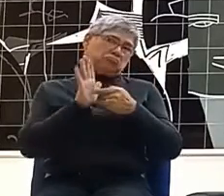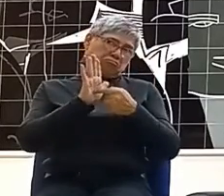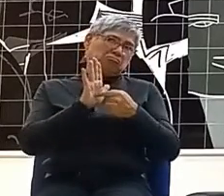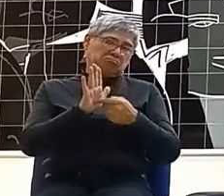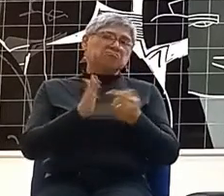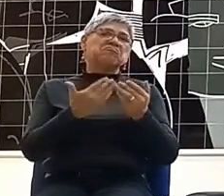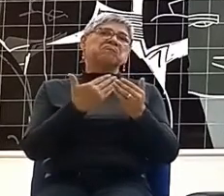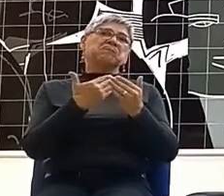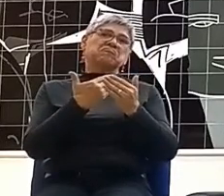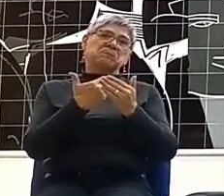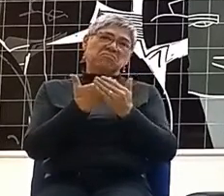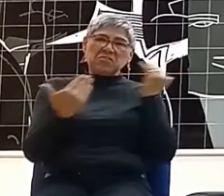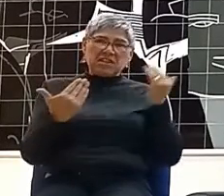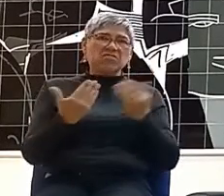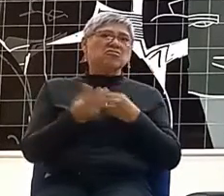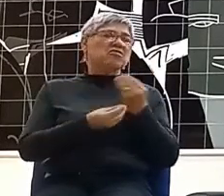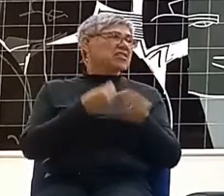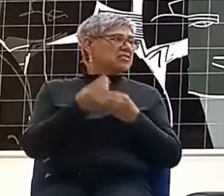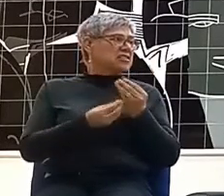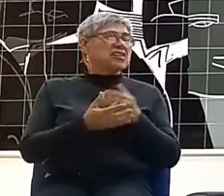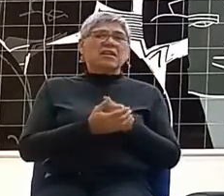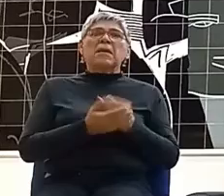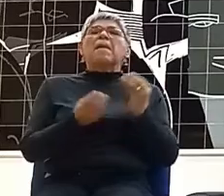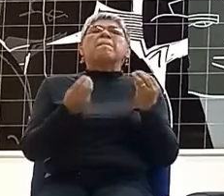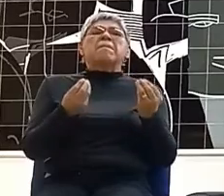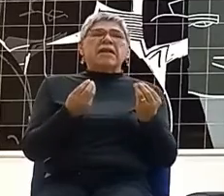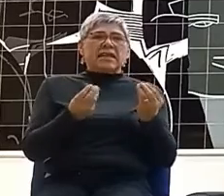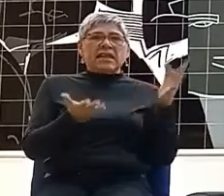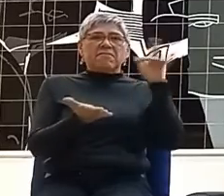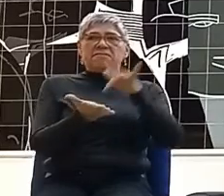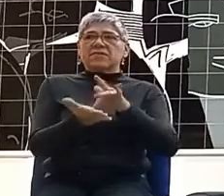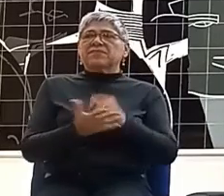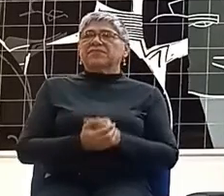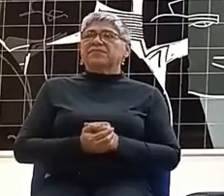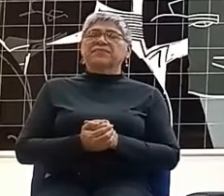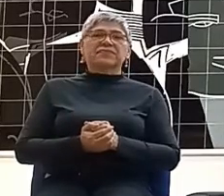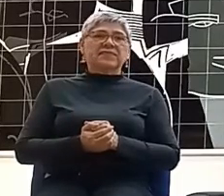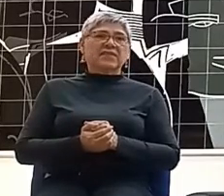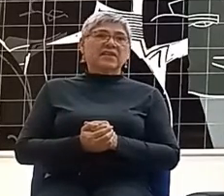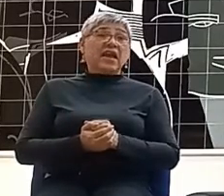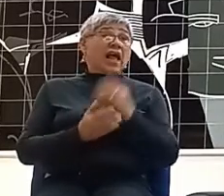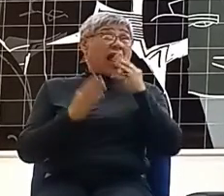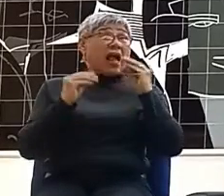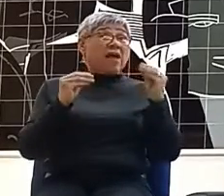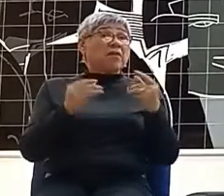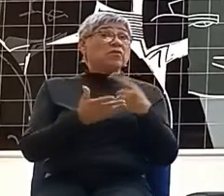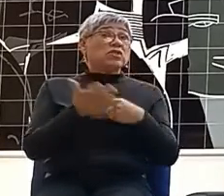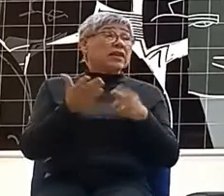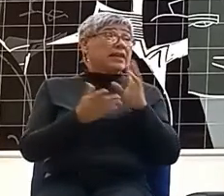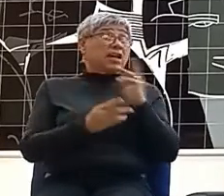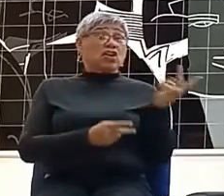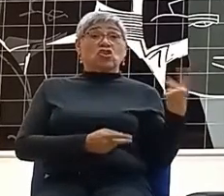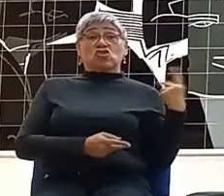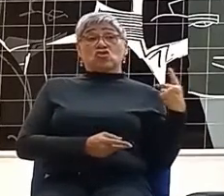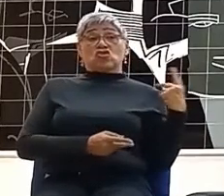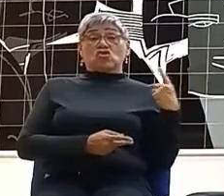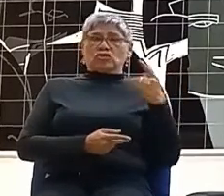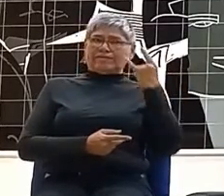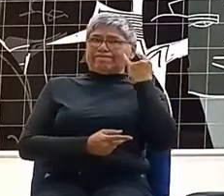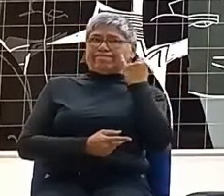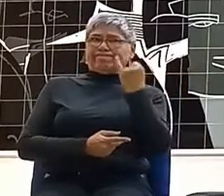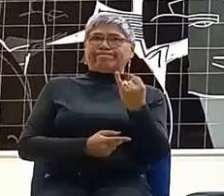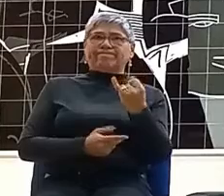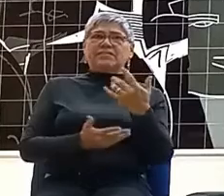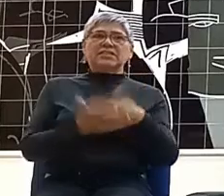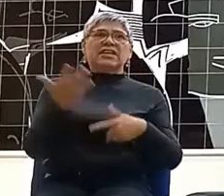por la invitación que nos hace a estar acá para hablar de algo que tanto a Alberto como a mí nos interesa mucho,